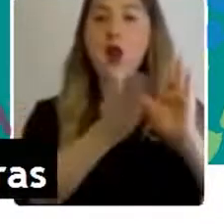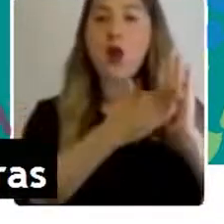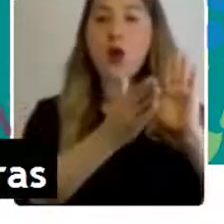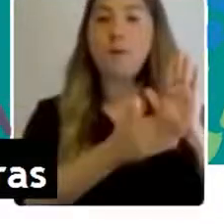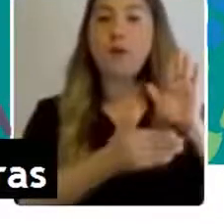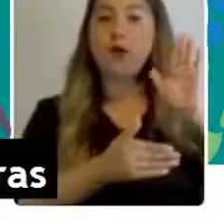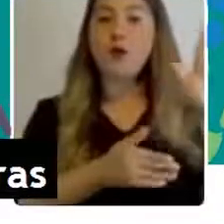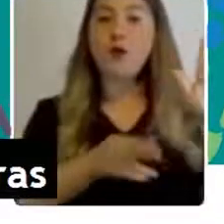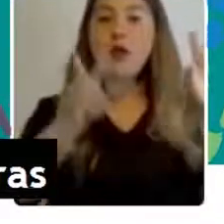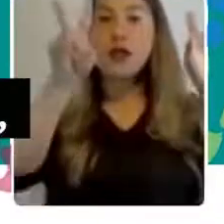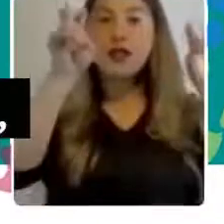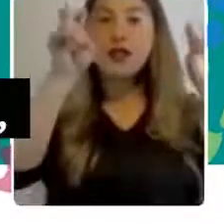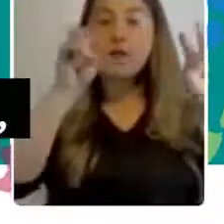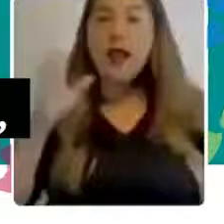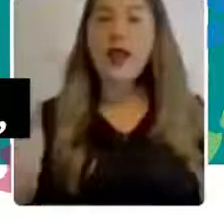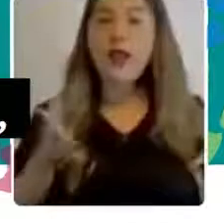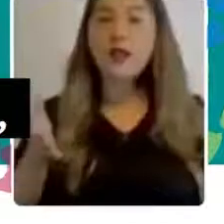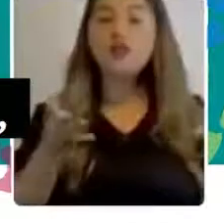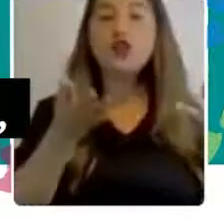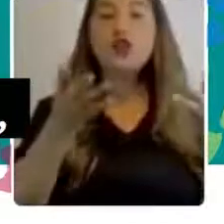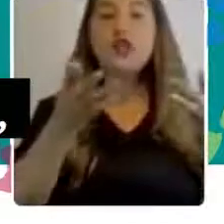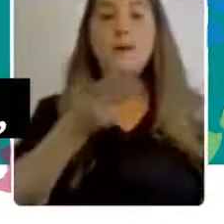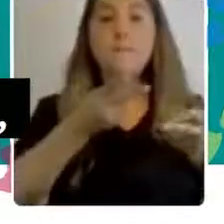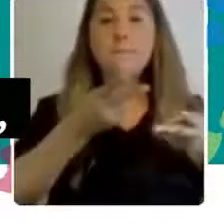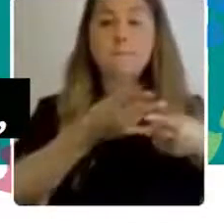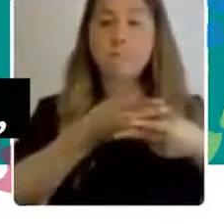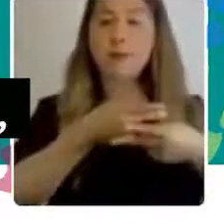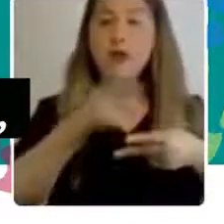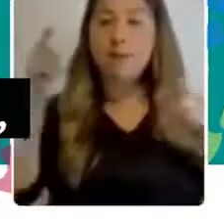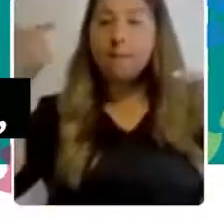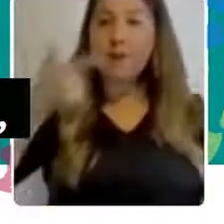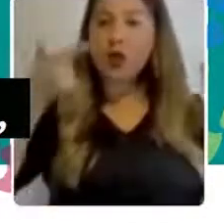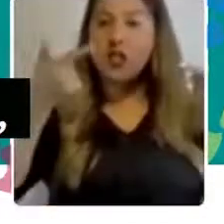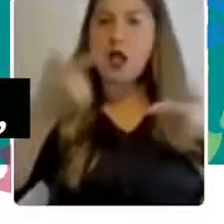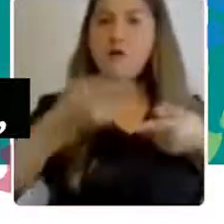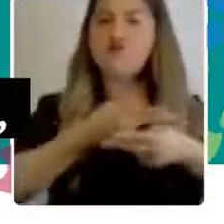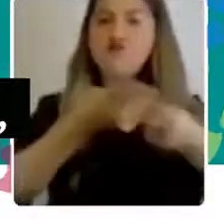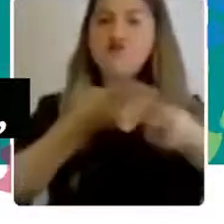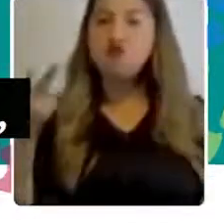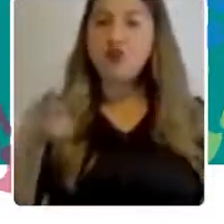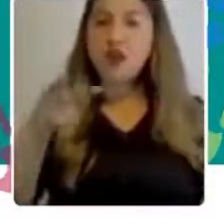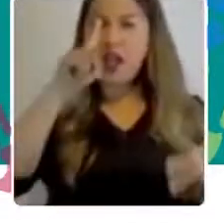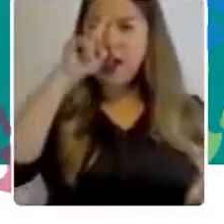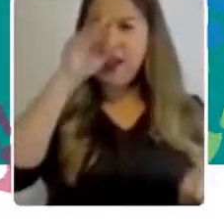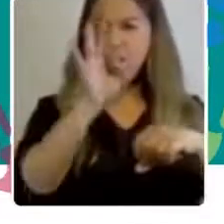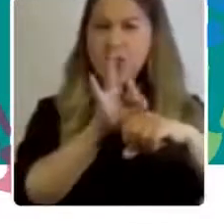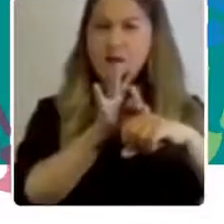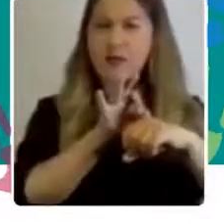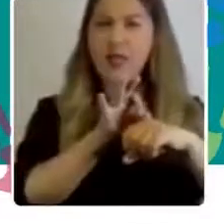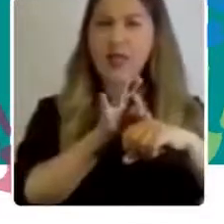relacionadas con enfermedades raras, en particular con modelos de atención, un modelo de sensibilización.